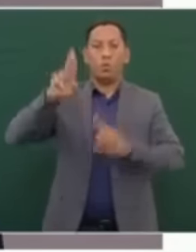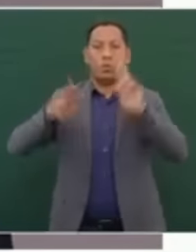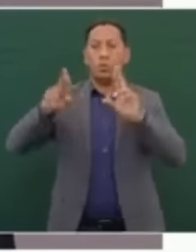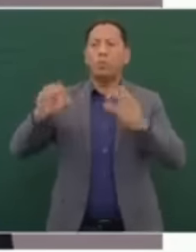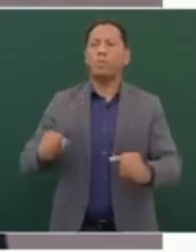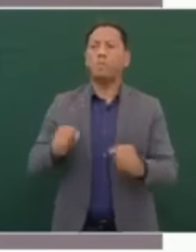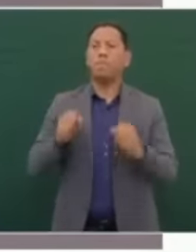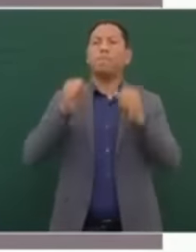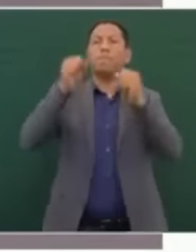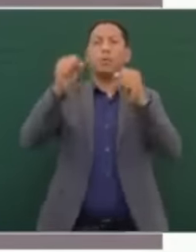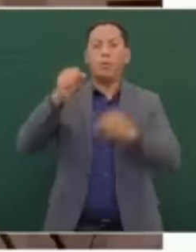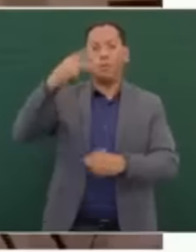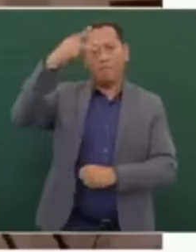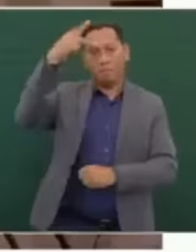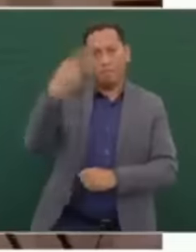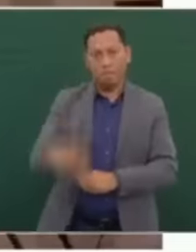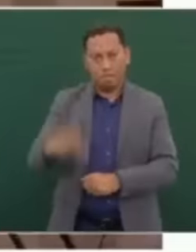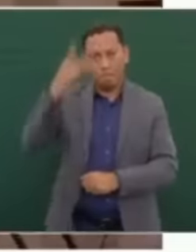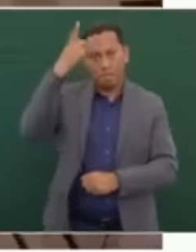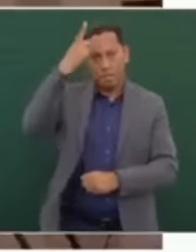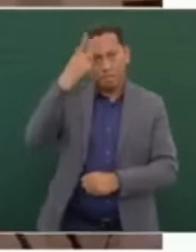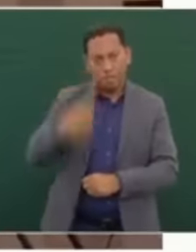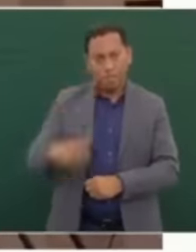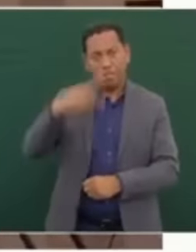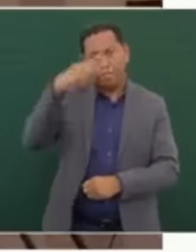¡Viva la expropiación petrolera!